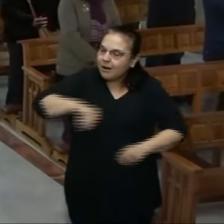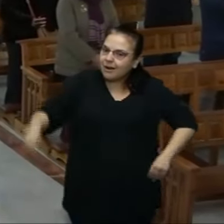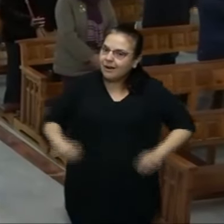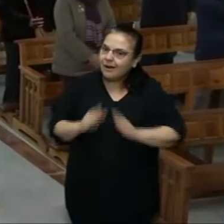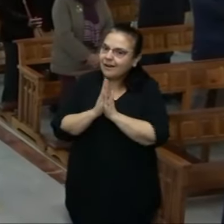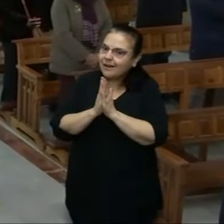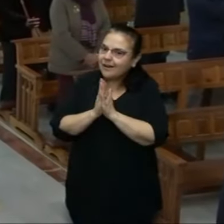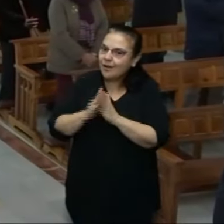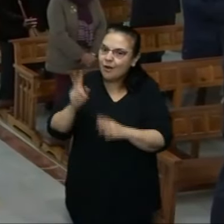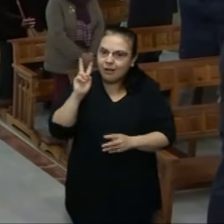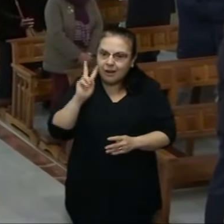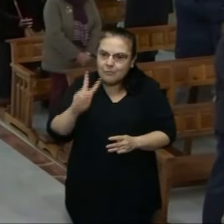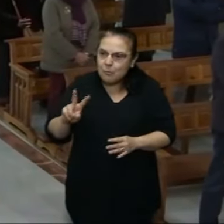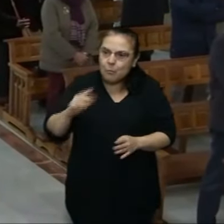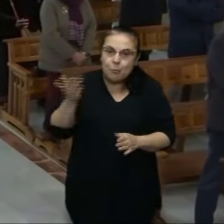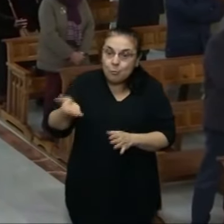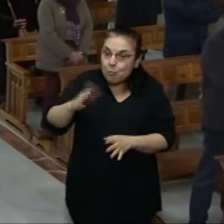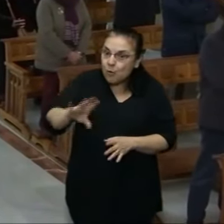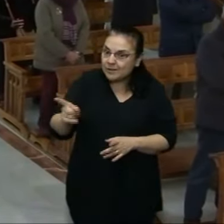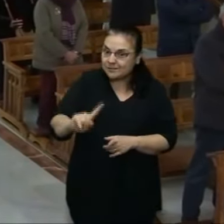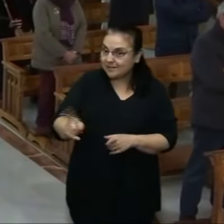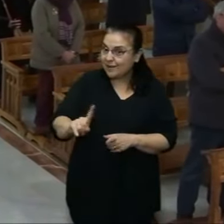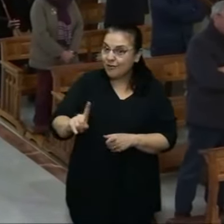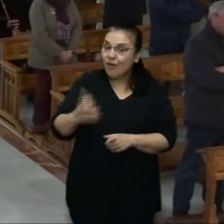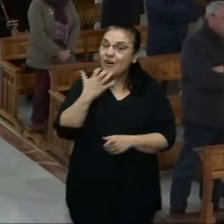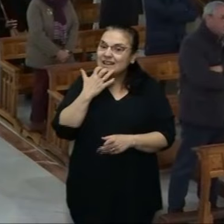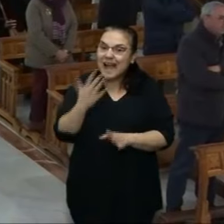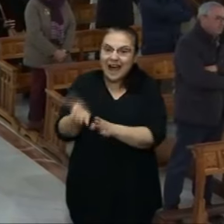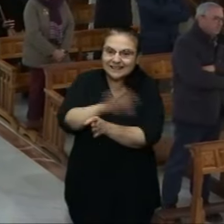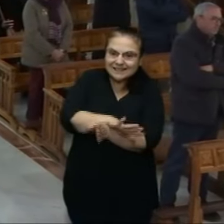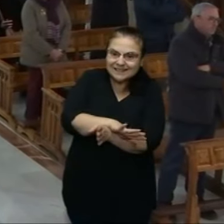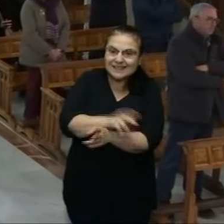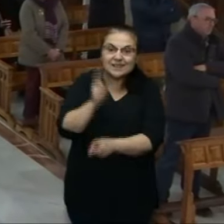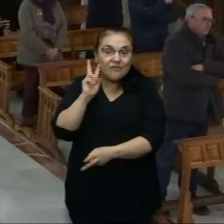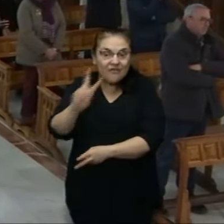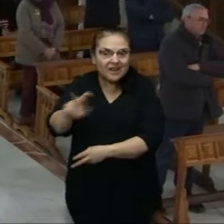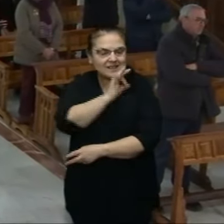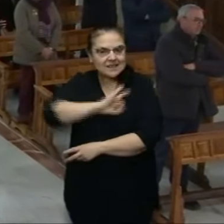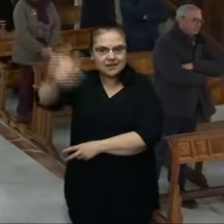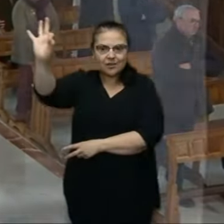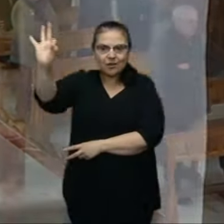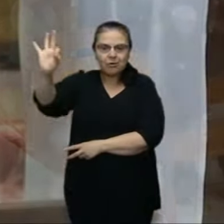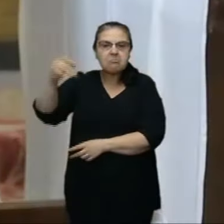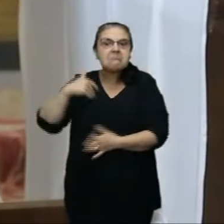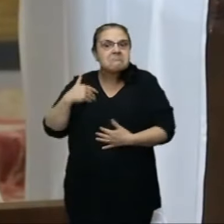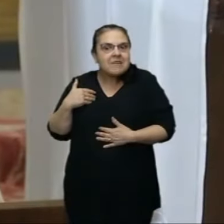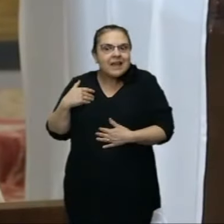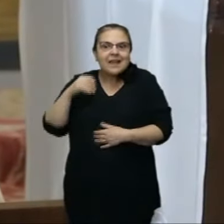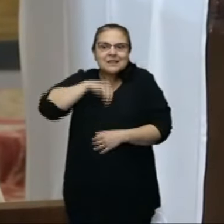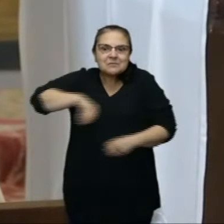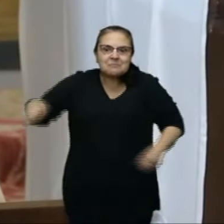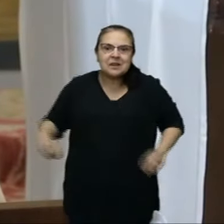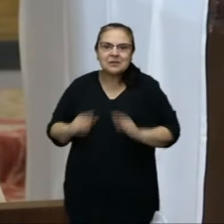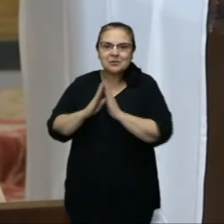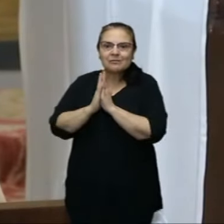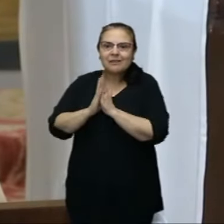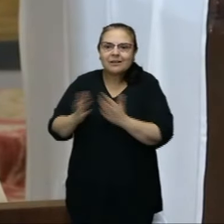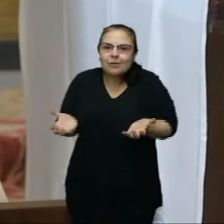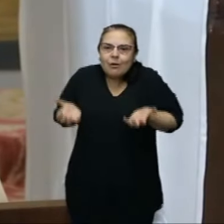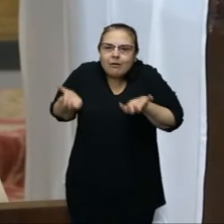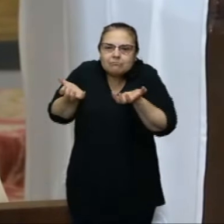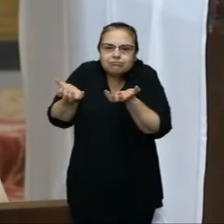no vería la muerte antes de ver al Mesías del Señor. Impulsado por el Espíritu, fue al